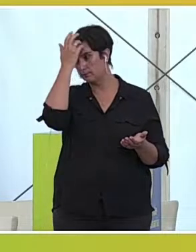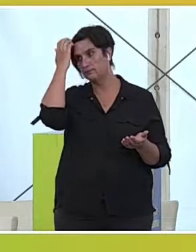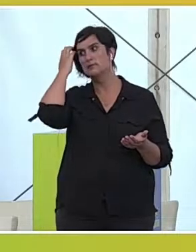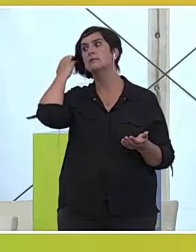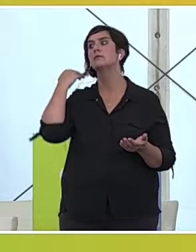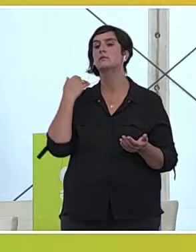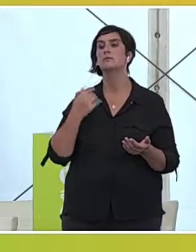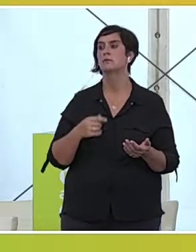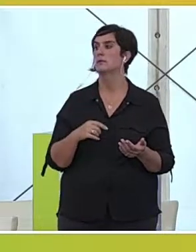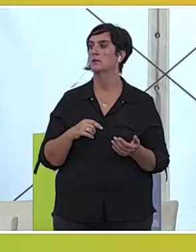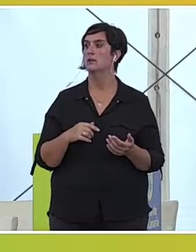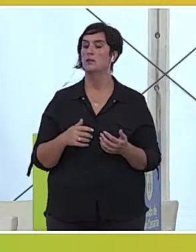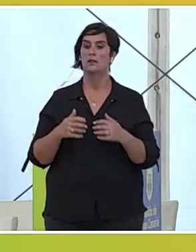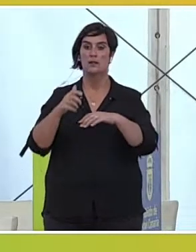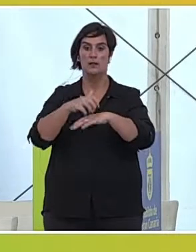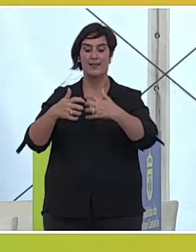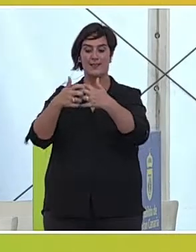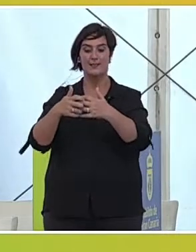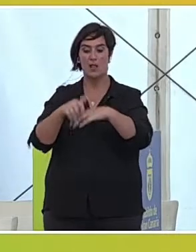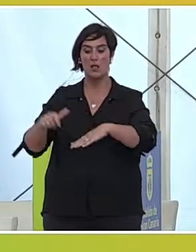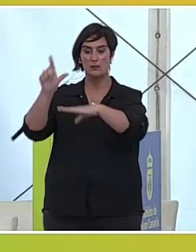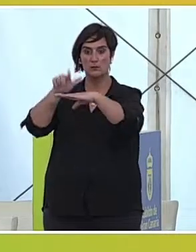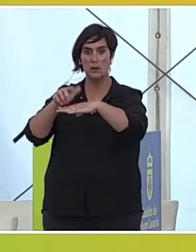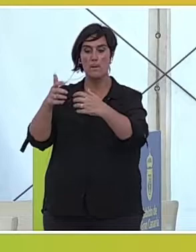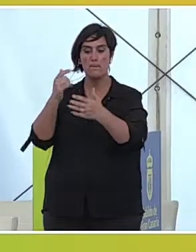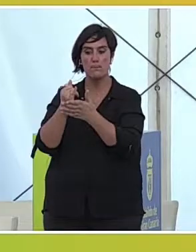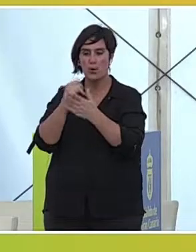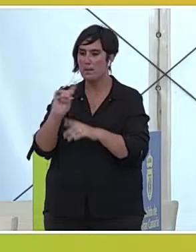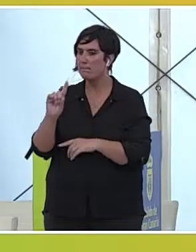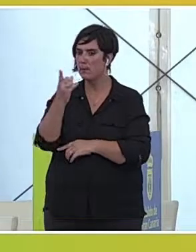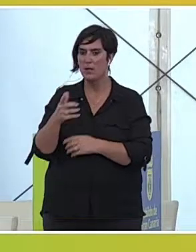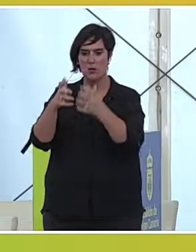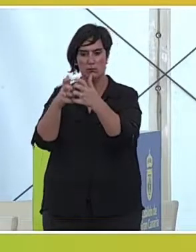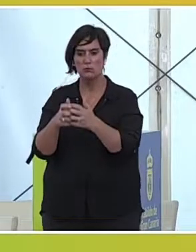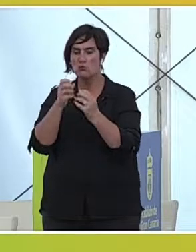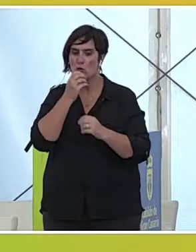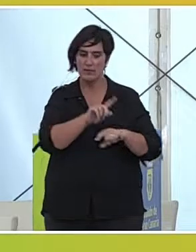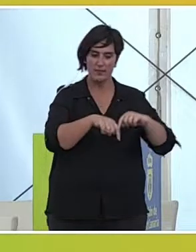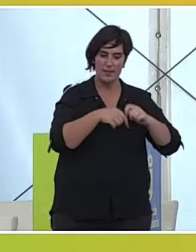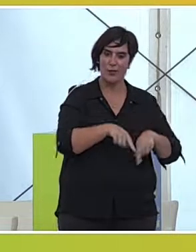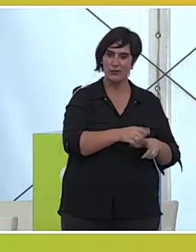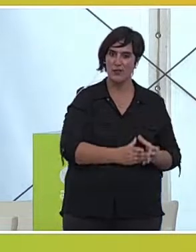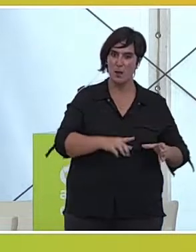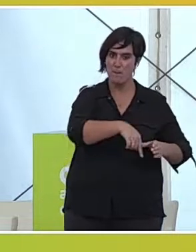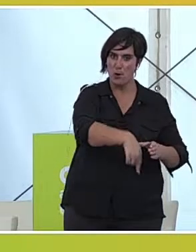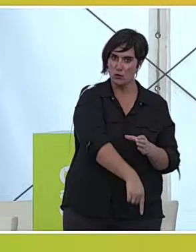la primera instalación, el primer prototipo que funcionó muy bien en Ricla, en el pozo, intentamos en